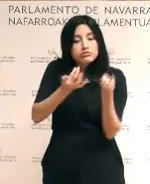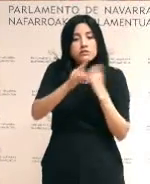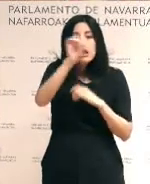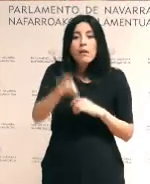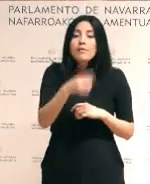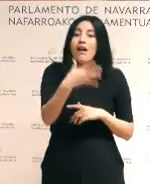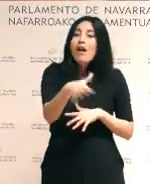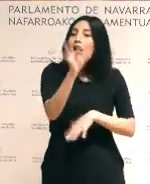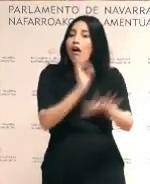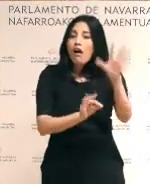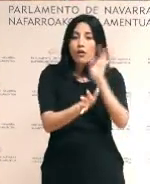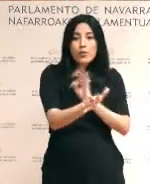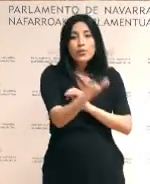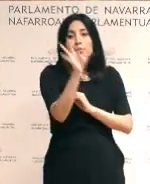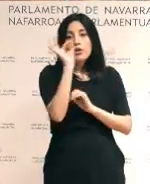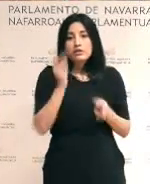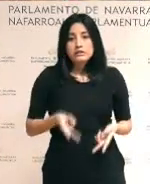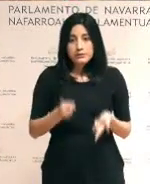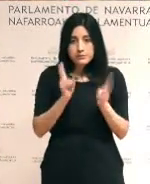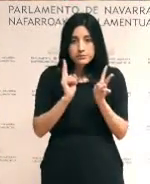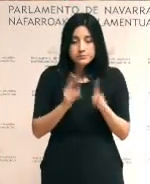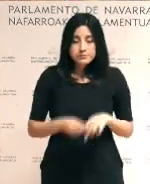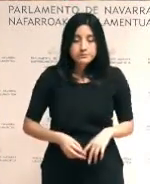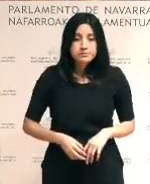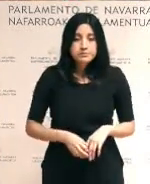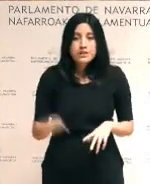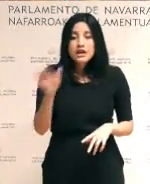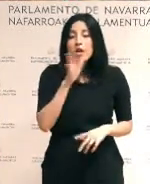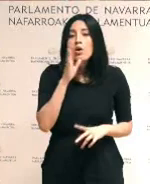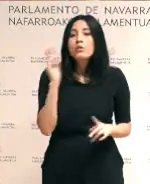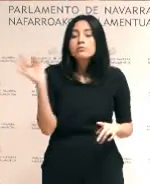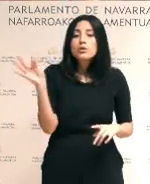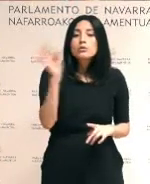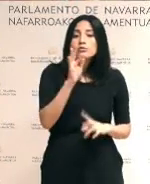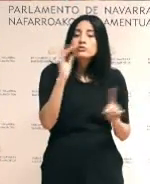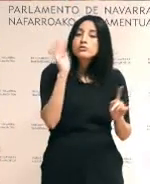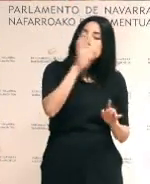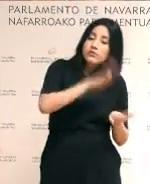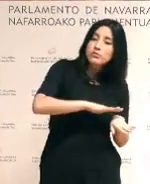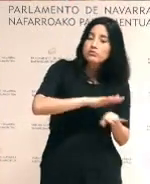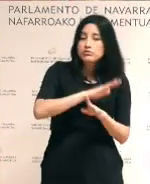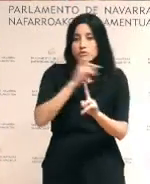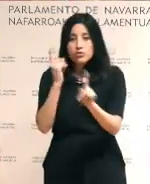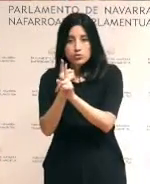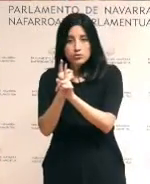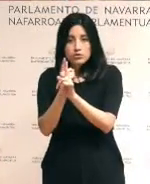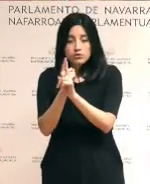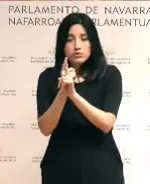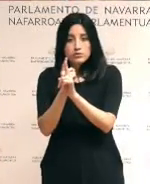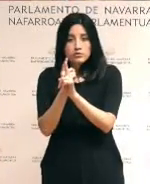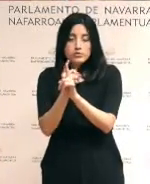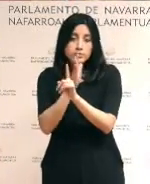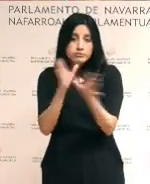Gracias, señora Unzugárate. Ahora sí, turnos a favor y en contra, turnos de posicionamiento de los grupos y agrupaciones de